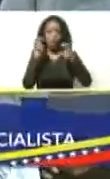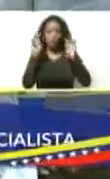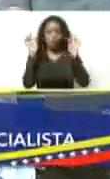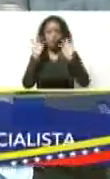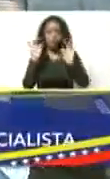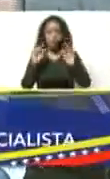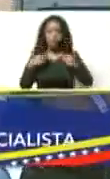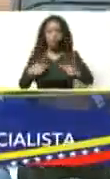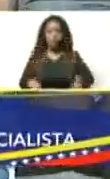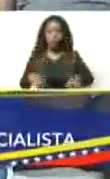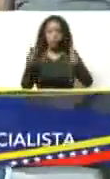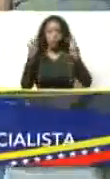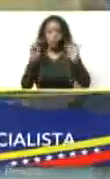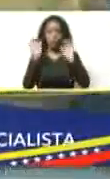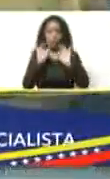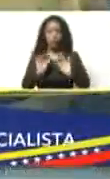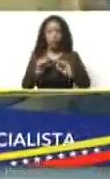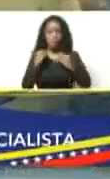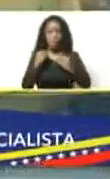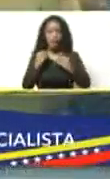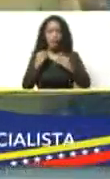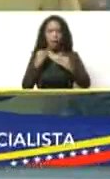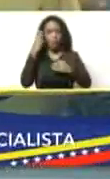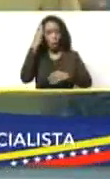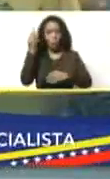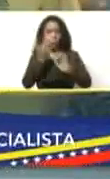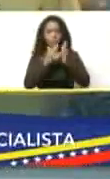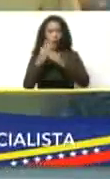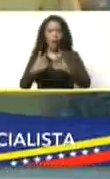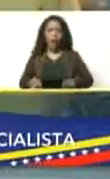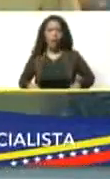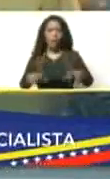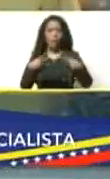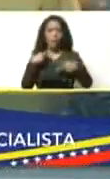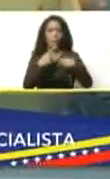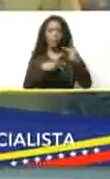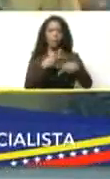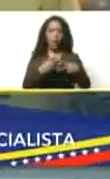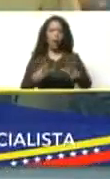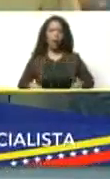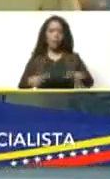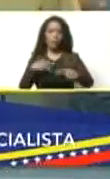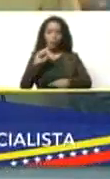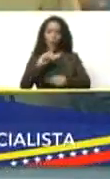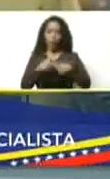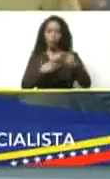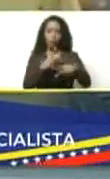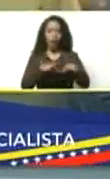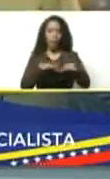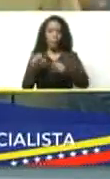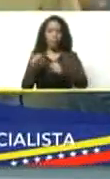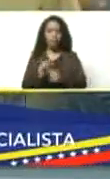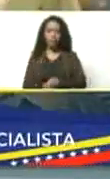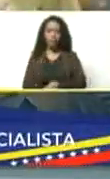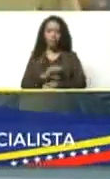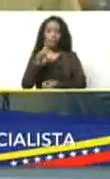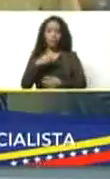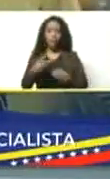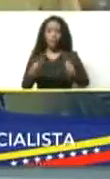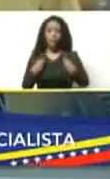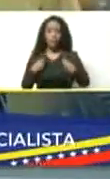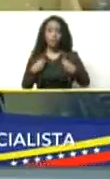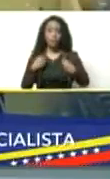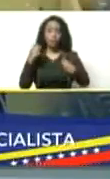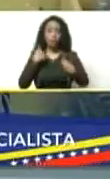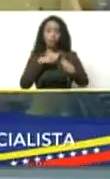humanas, nuevas relaciones para comunalizar la vida y reproducir vida, no reproducir capital, sino vida. Aquí